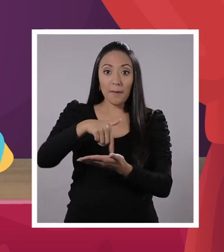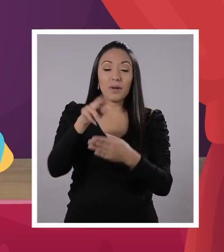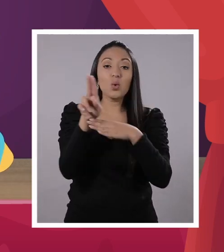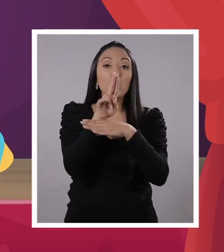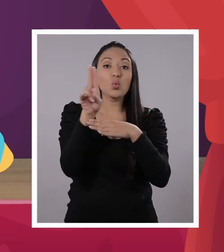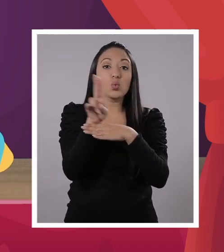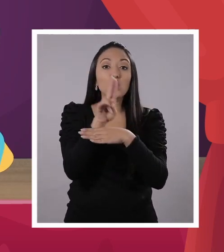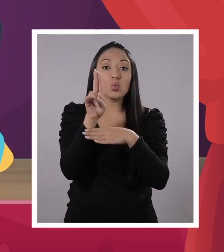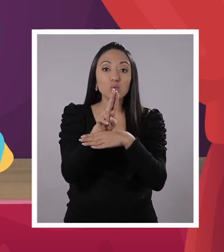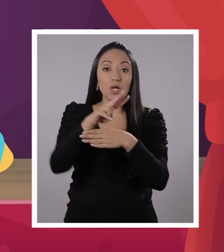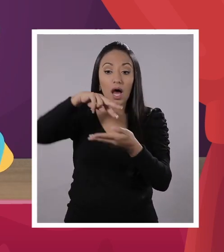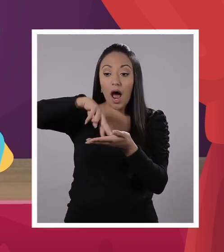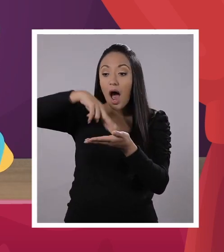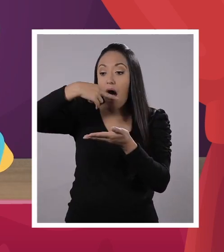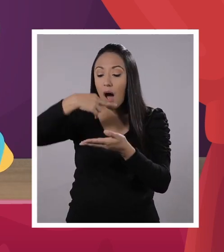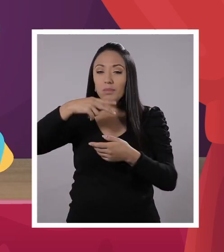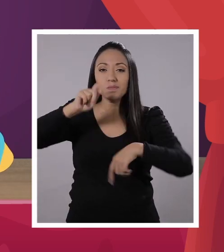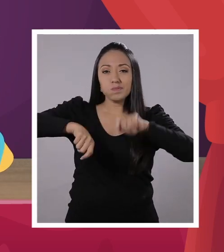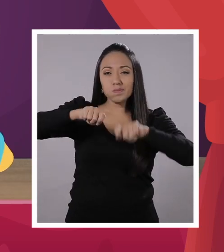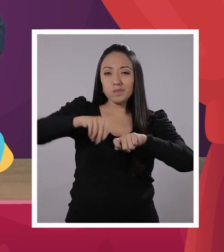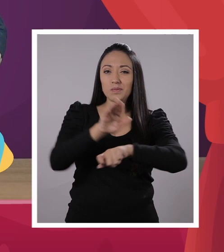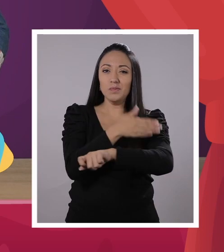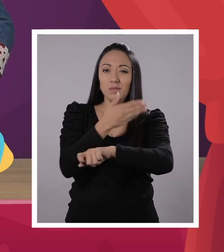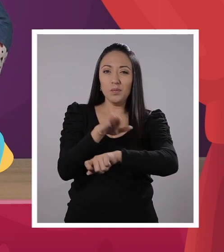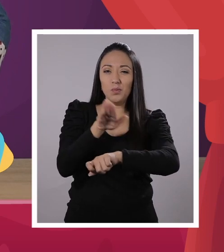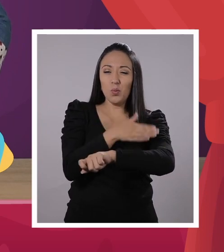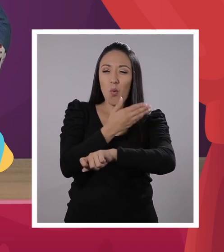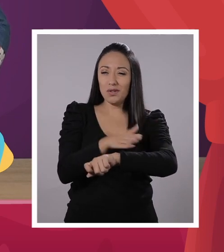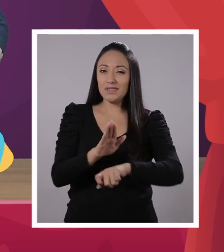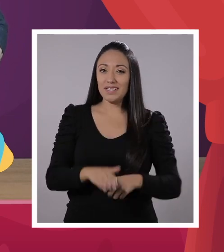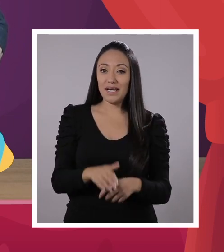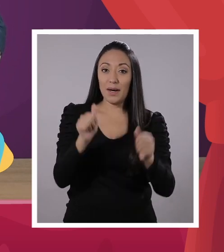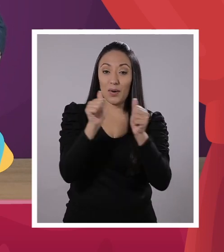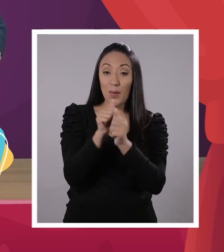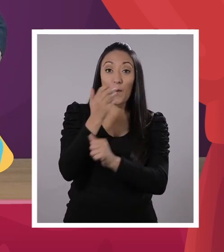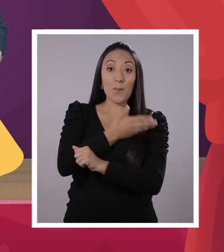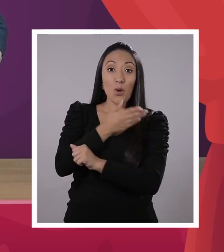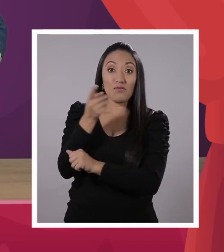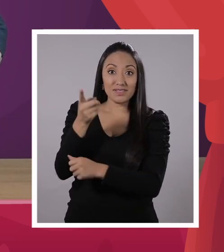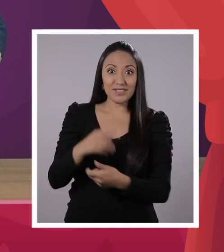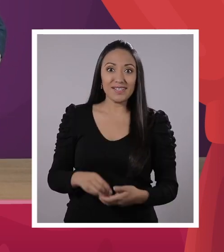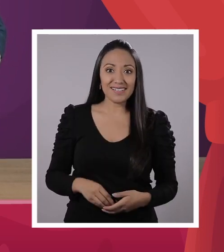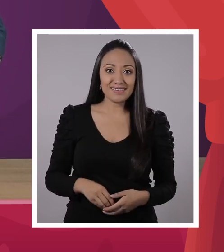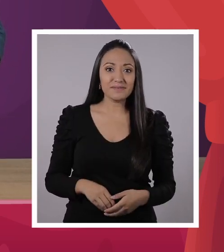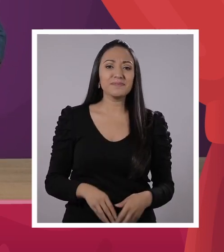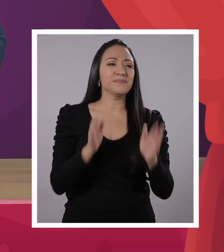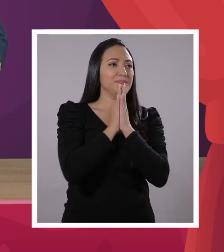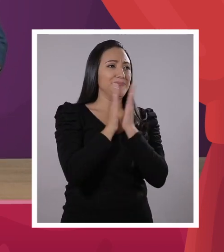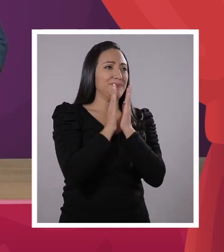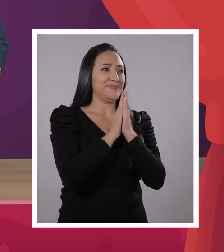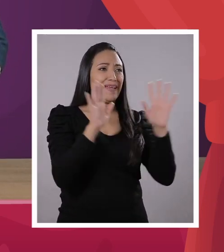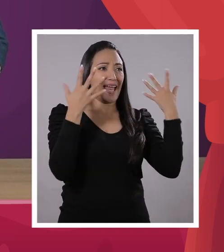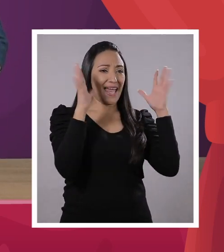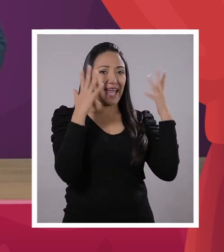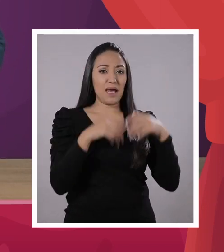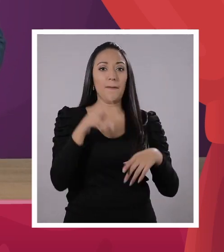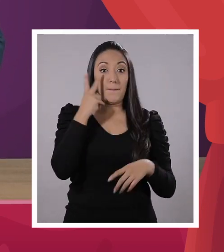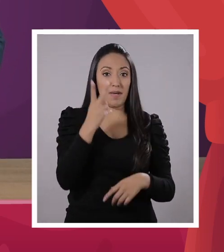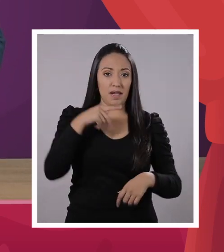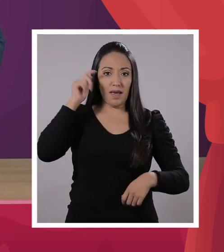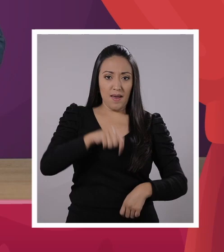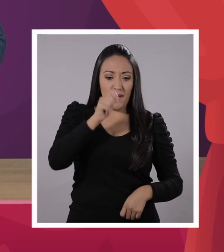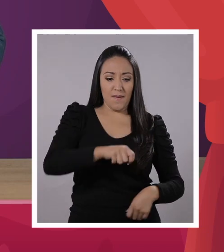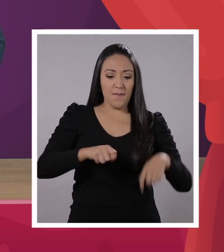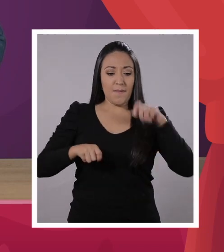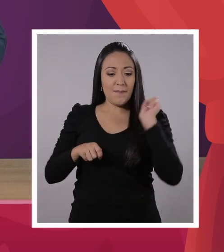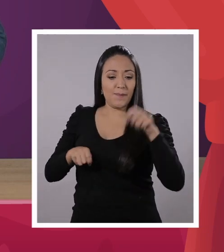a aprender muchísimo a utilizar nuestros cubiertos para hacer un poco de ritmos junto a la profe también. ¡Ay, qué emoción! Mira,